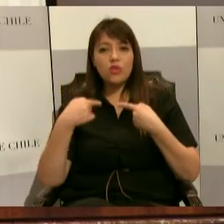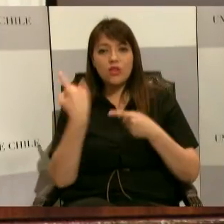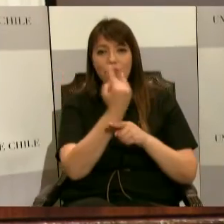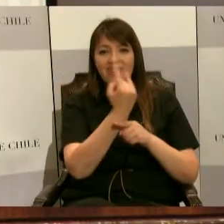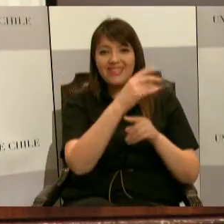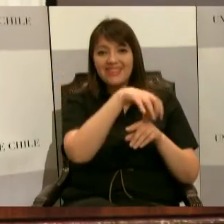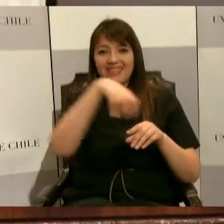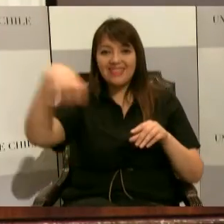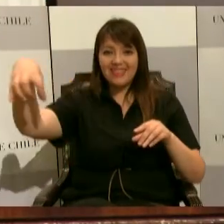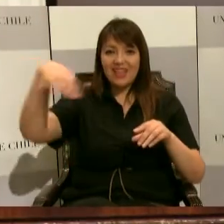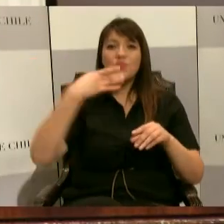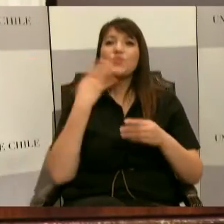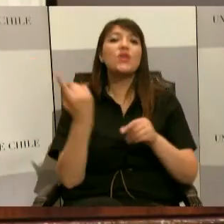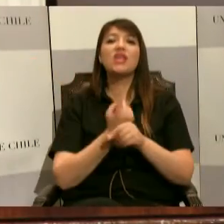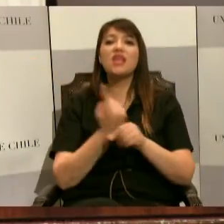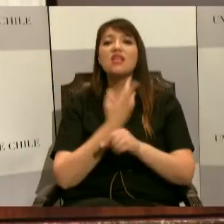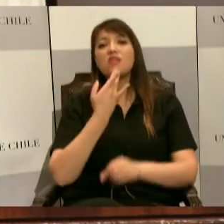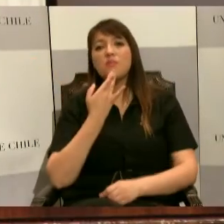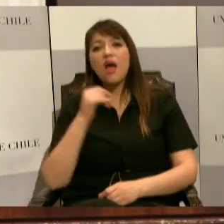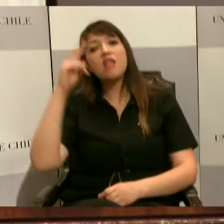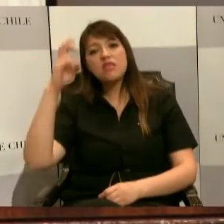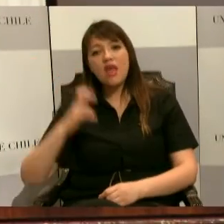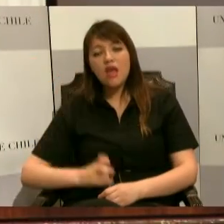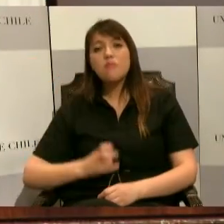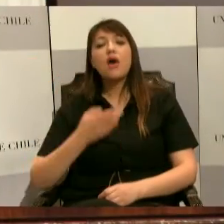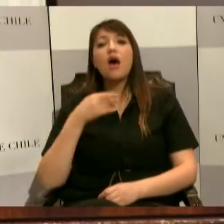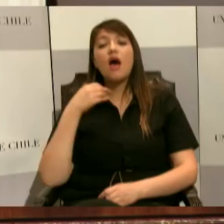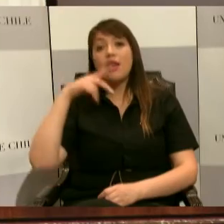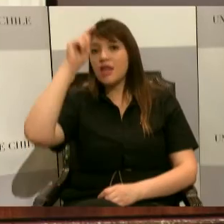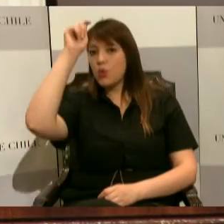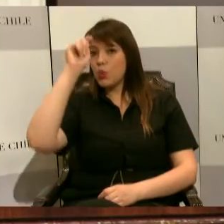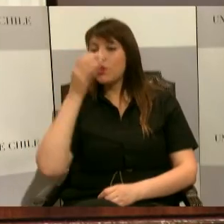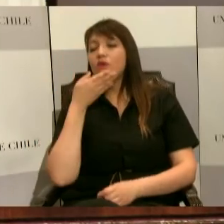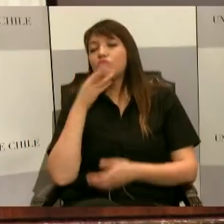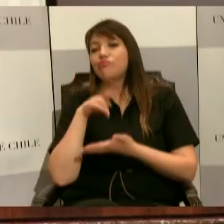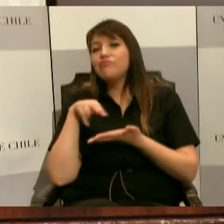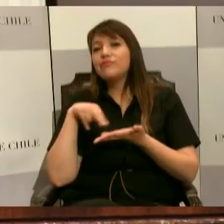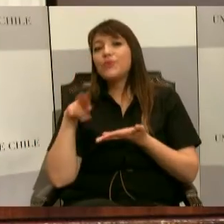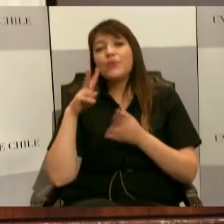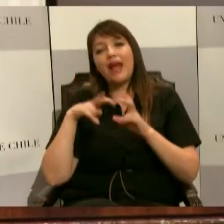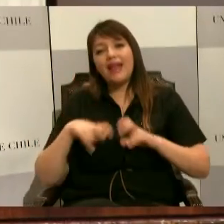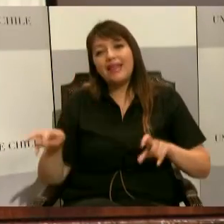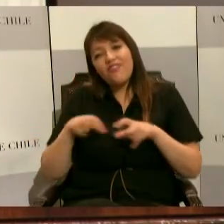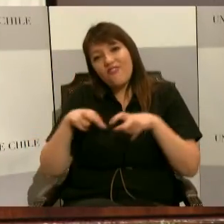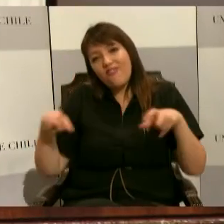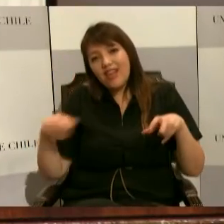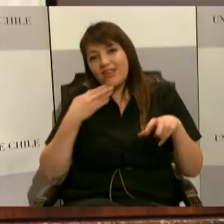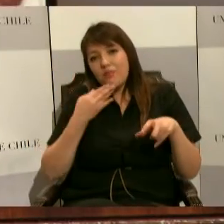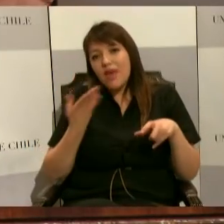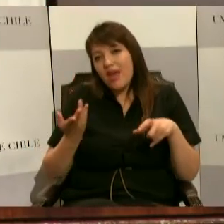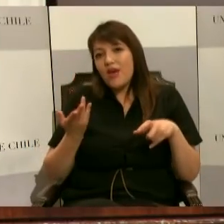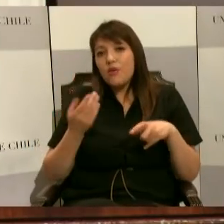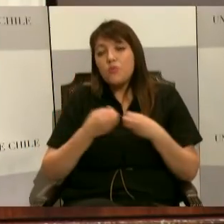universidades. Copiándole un verso a Neruda, intentemos un análisis, bueno, el verso un poco irónico porque